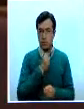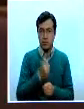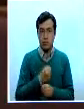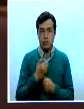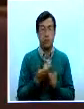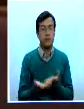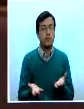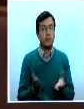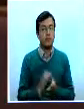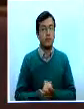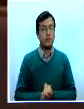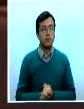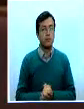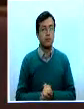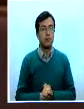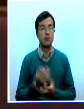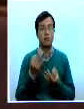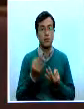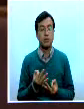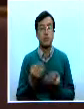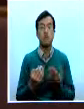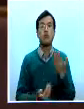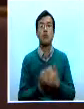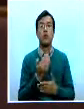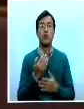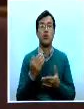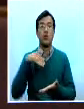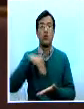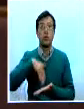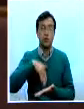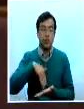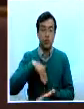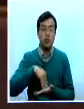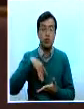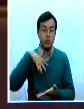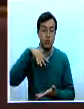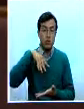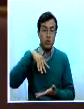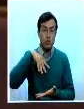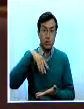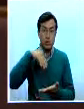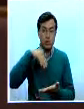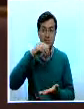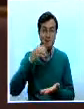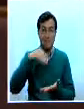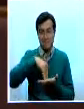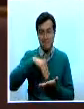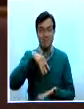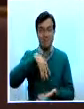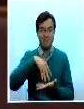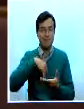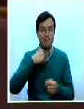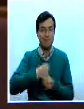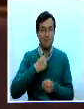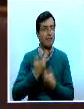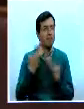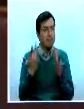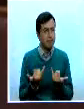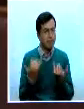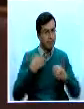incluido el recientemente creado centro de estudios del trabajo estamos haciendo los esfuerzos necesarios para